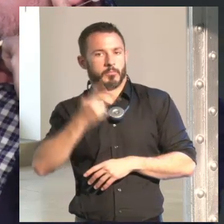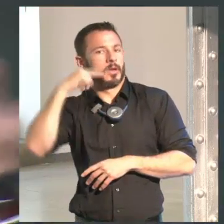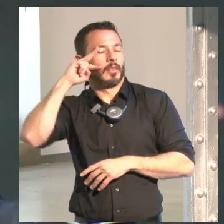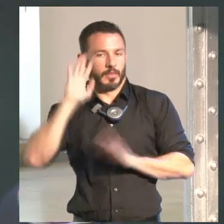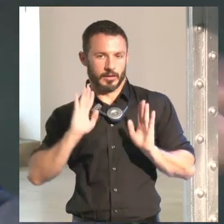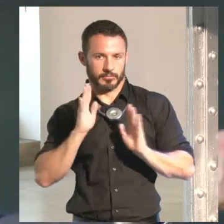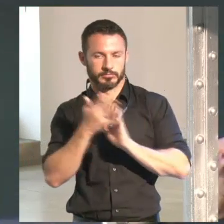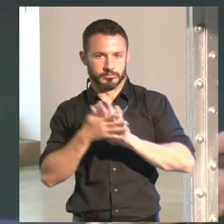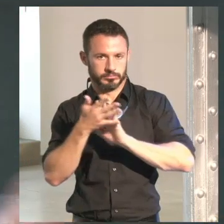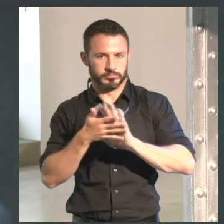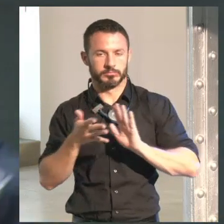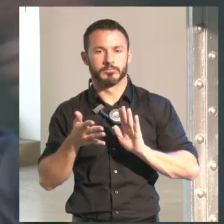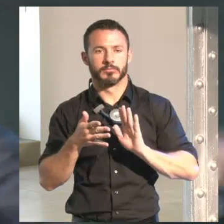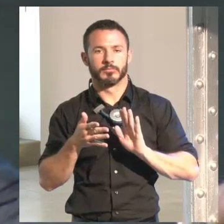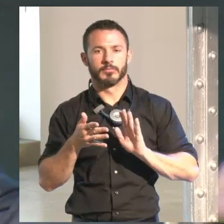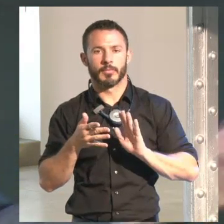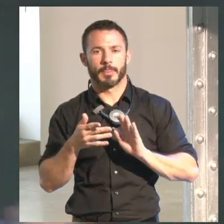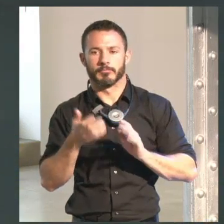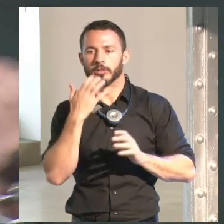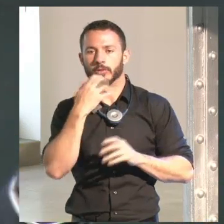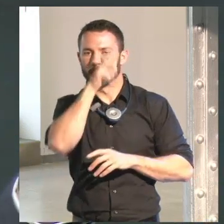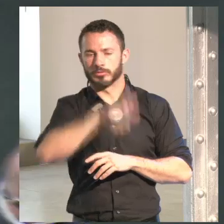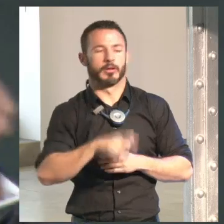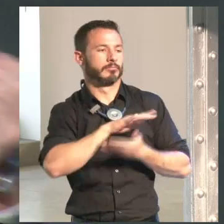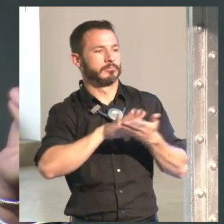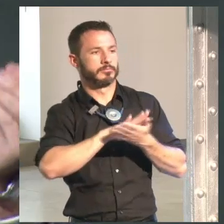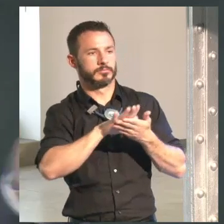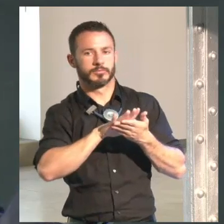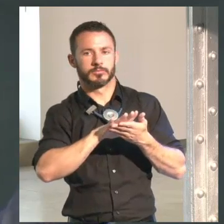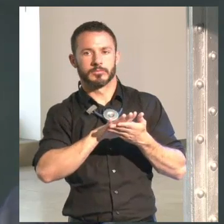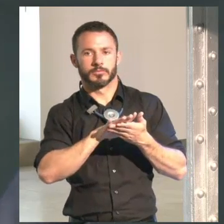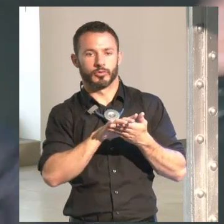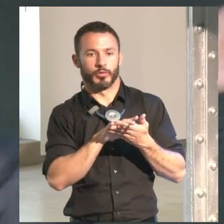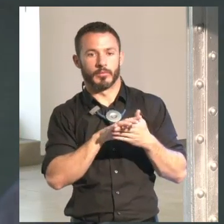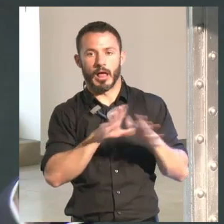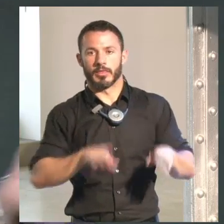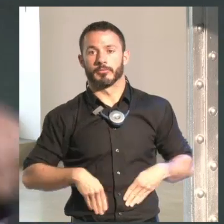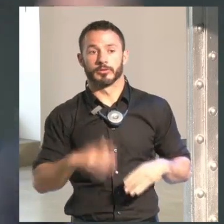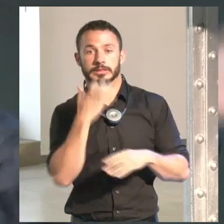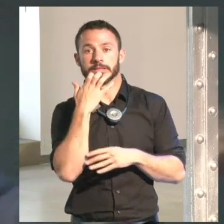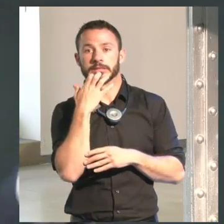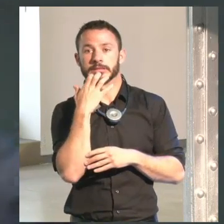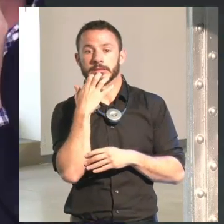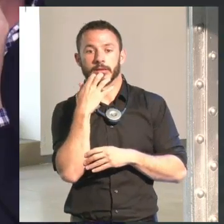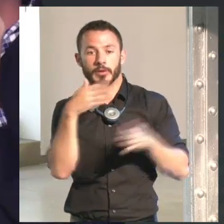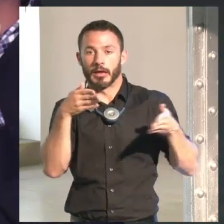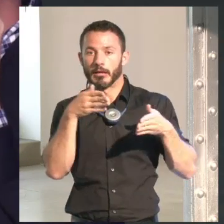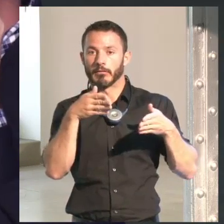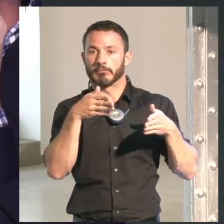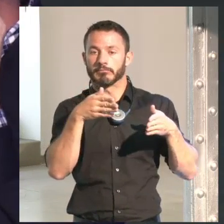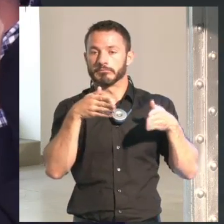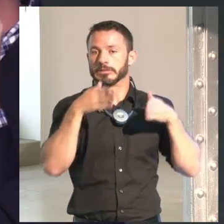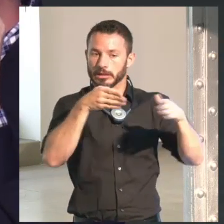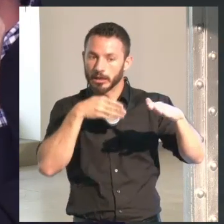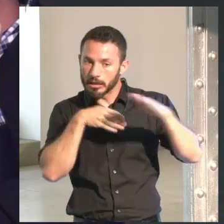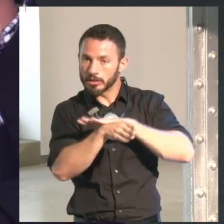también, obviamente eso es lo mismo. Yo hablo con alguien, es que asumo automáticamente que, como tú dices, si entras en una tienda o un taxi,